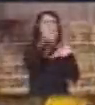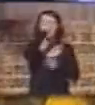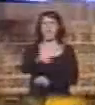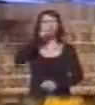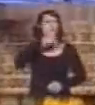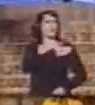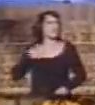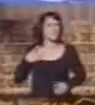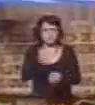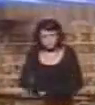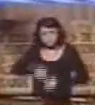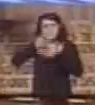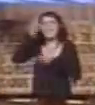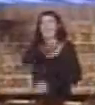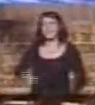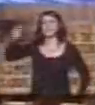cantaré.